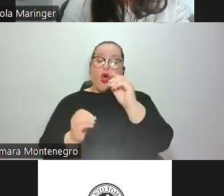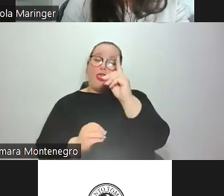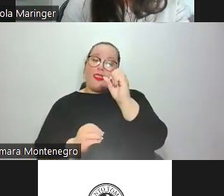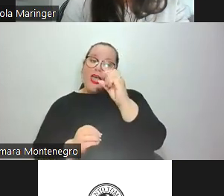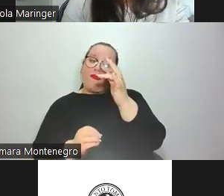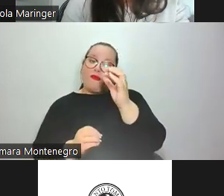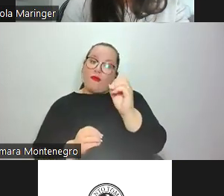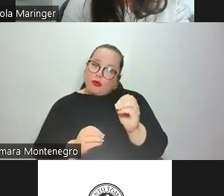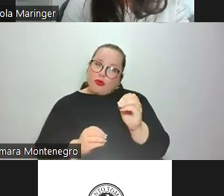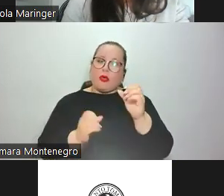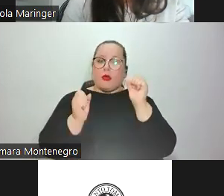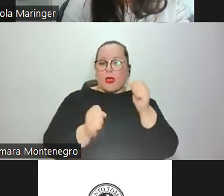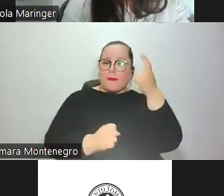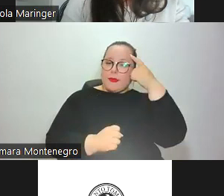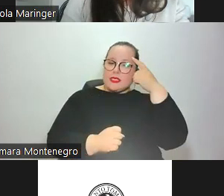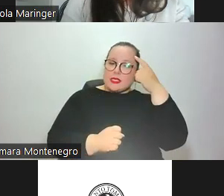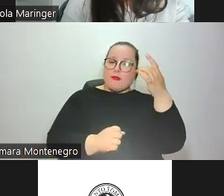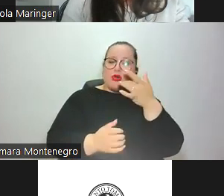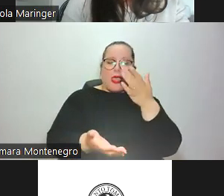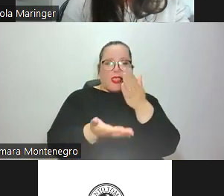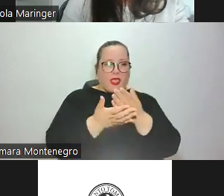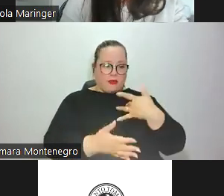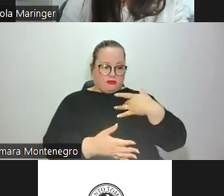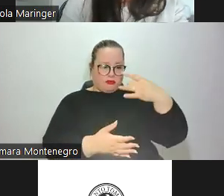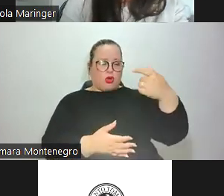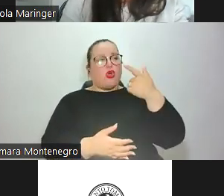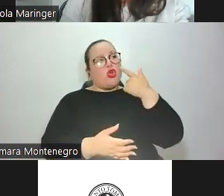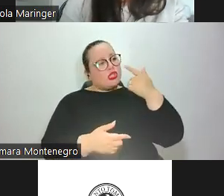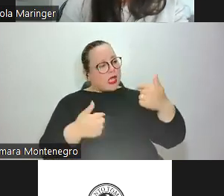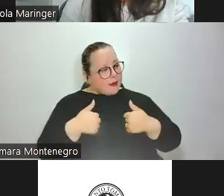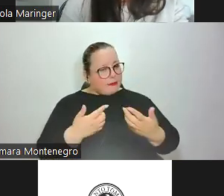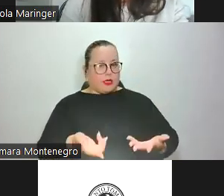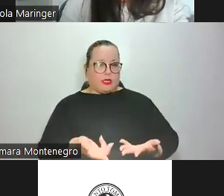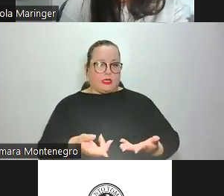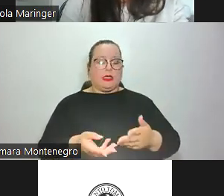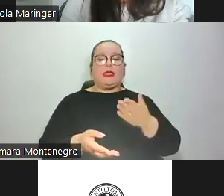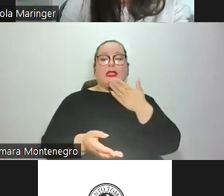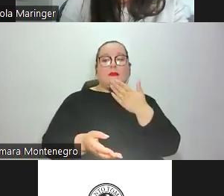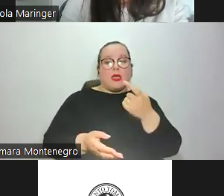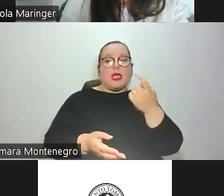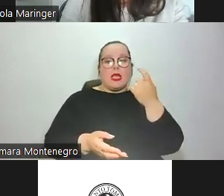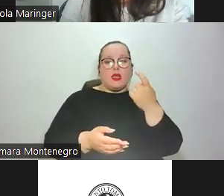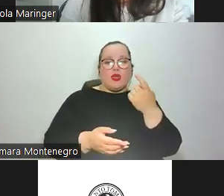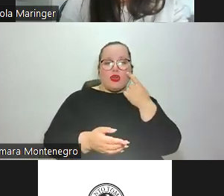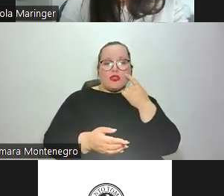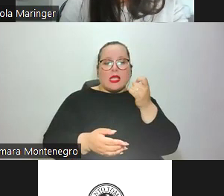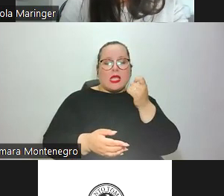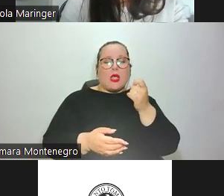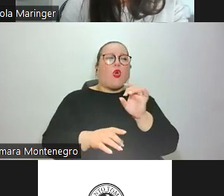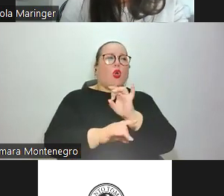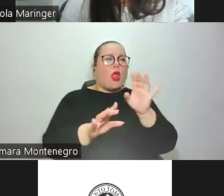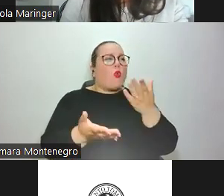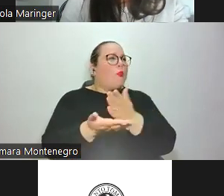Luego, pensar por qué deberías ser reconocido o conocido, también tener clara una audiencia a quienes quieres llegar,